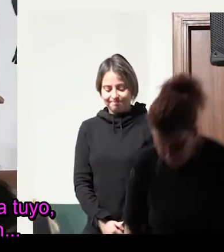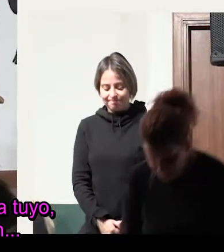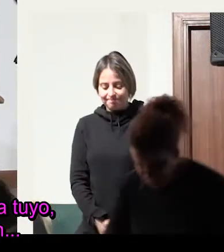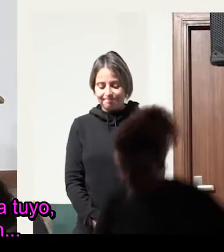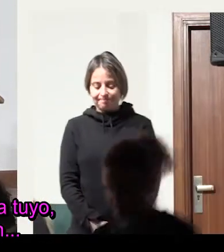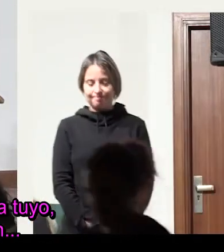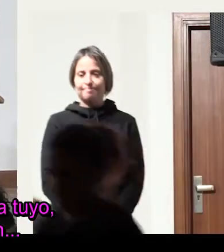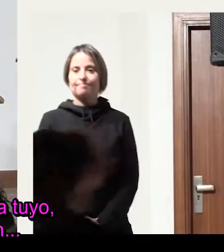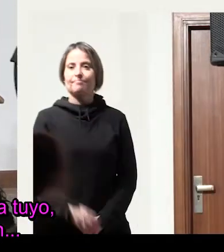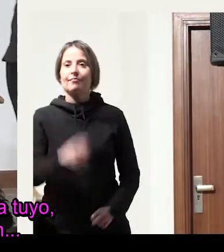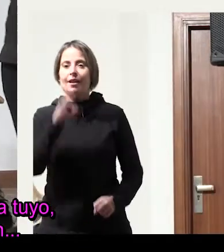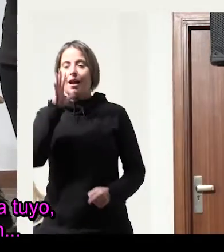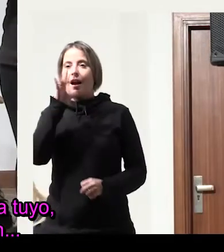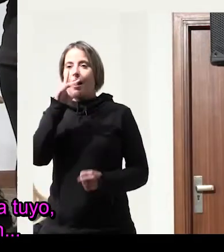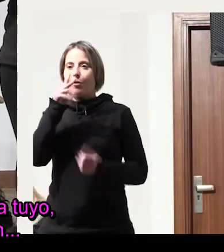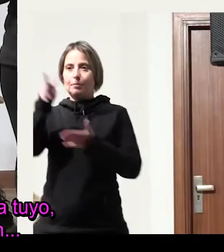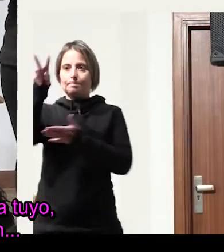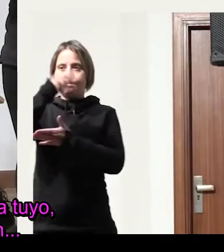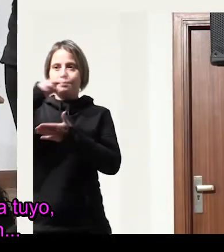tuyo que